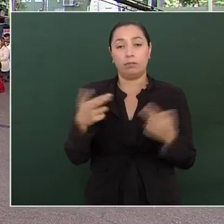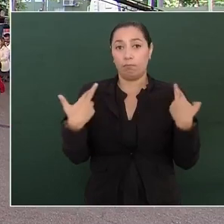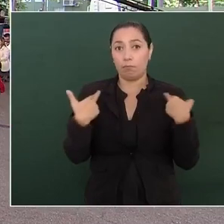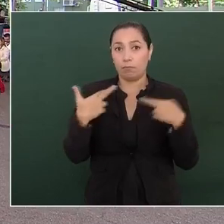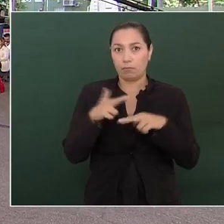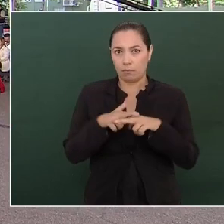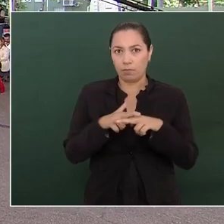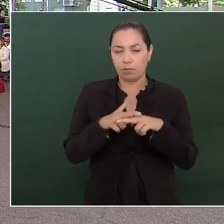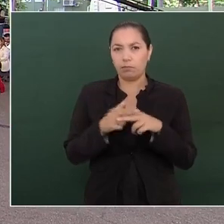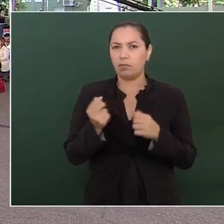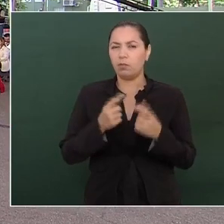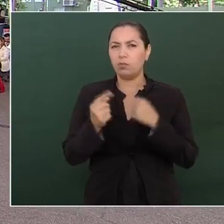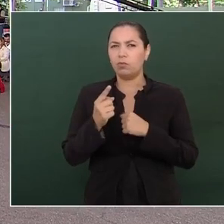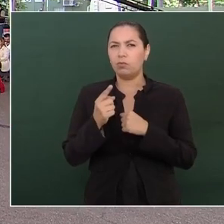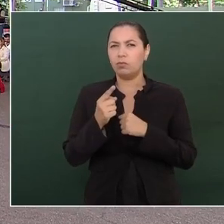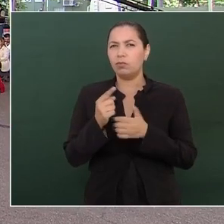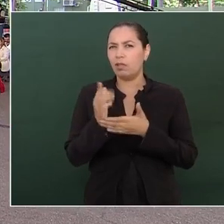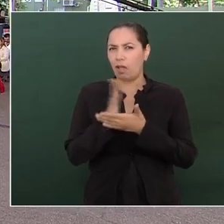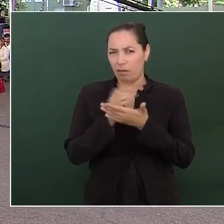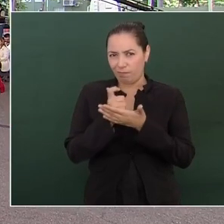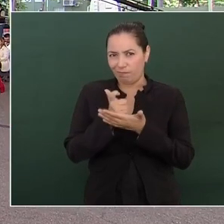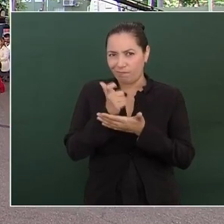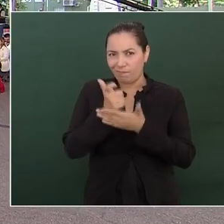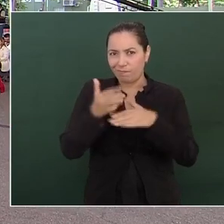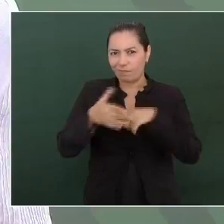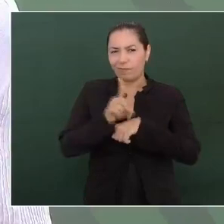que ganaban 10, 12 mil pesos.